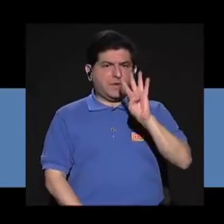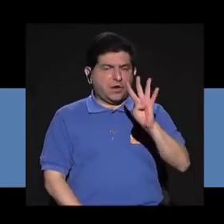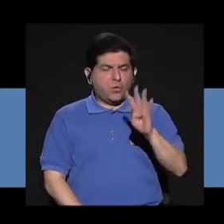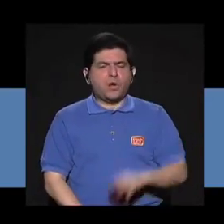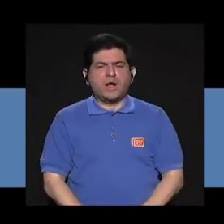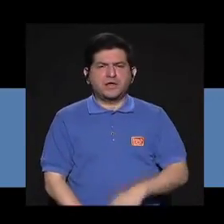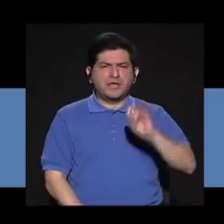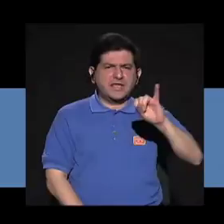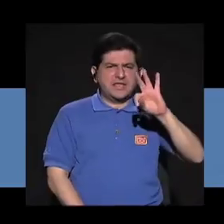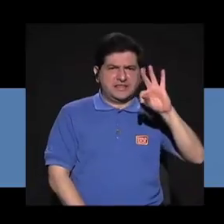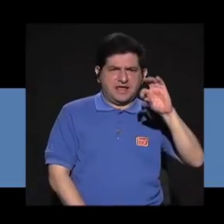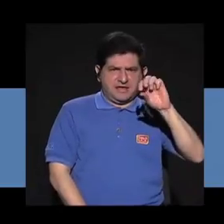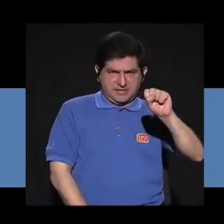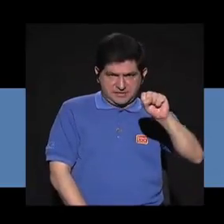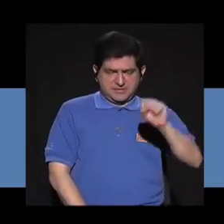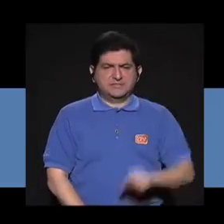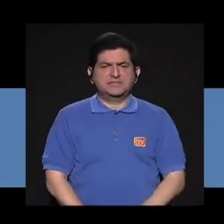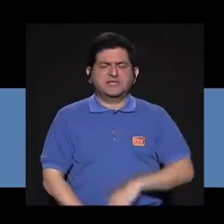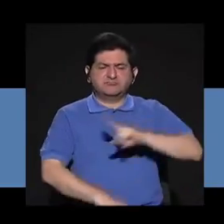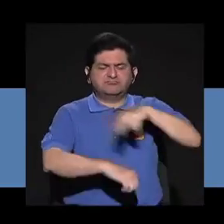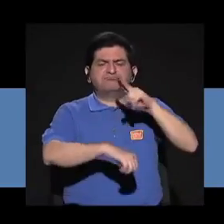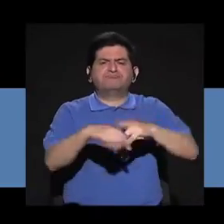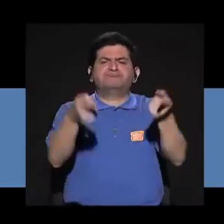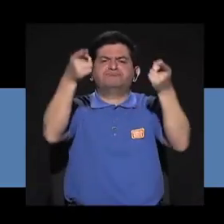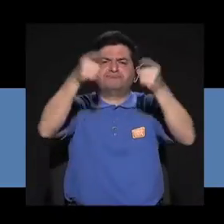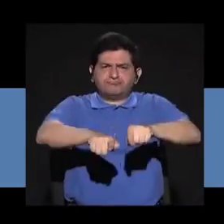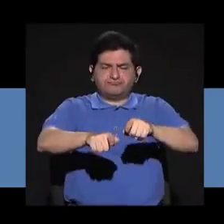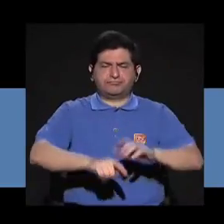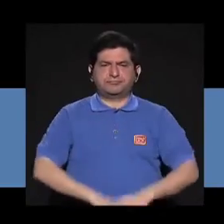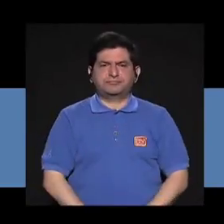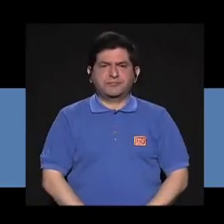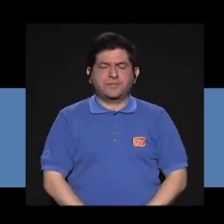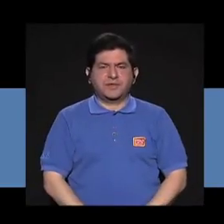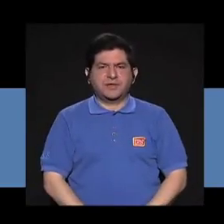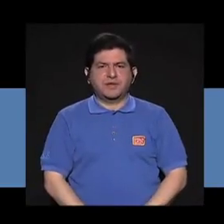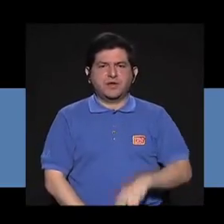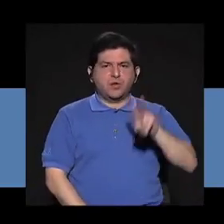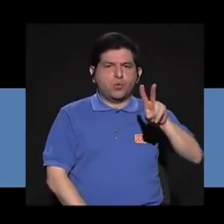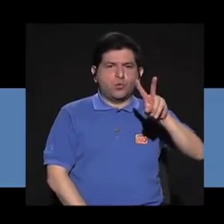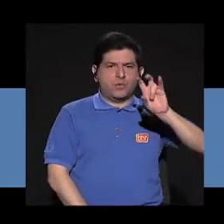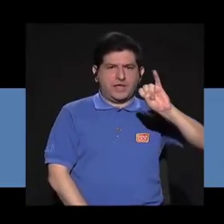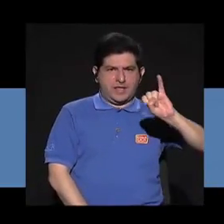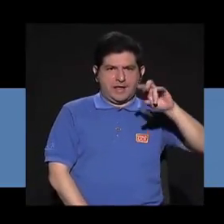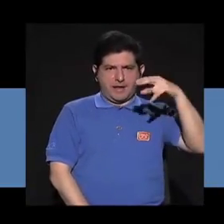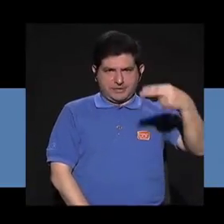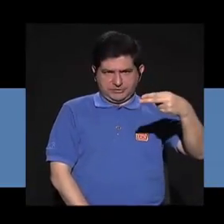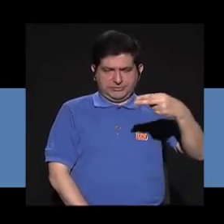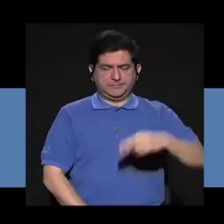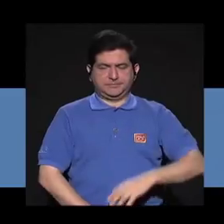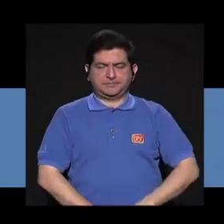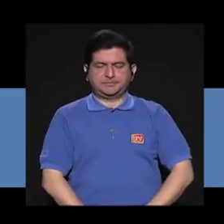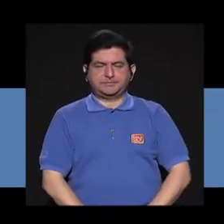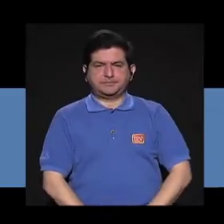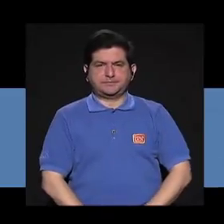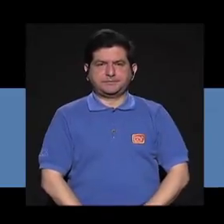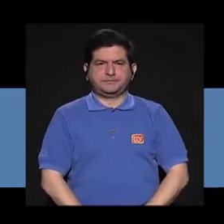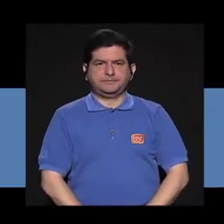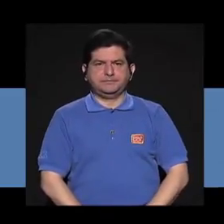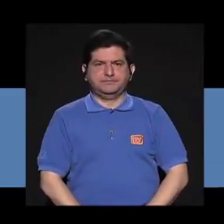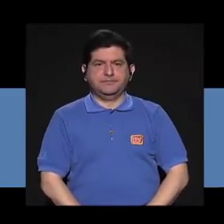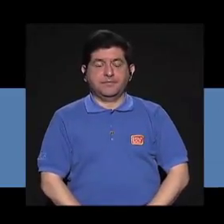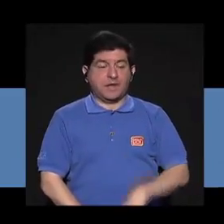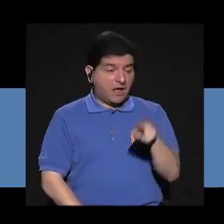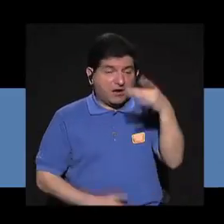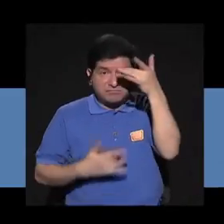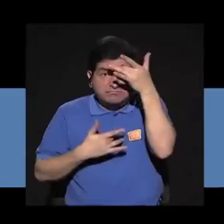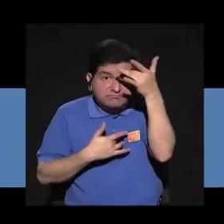las infecciones de transmisión sexual más comunes. Virus de la inmunodeficiencia humana o VIH.